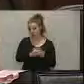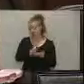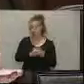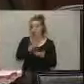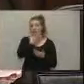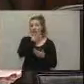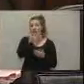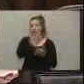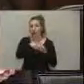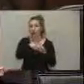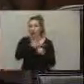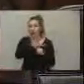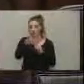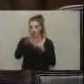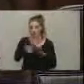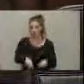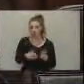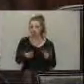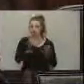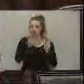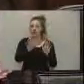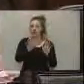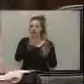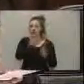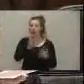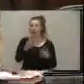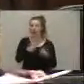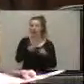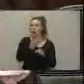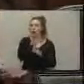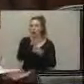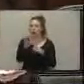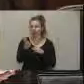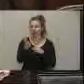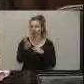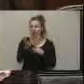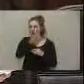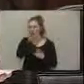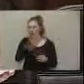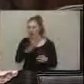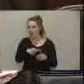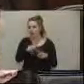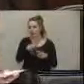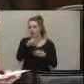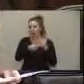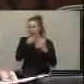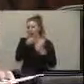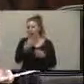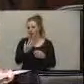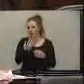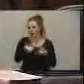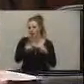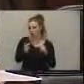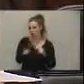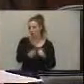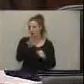500 plazas sin cubrir, pero lo que parece es que hay una oferta que no está correctamente articulada en el territorio, porque luego vemos